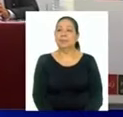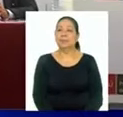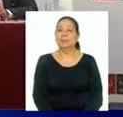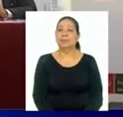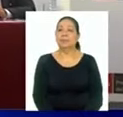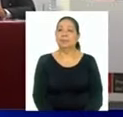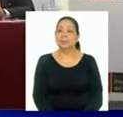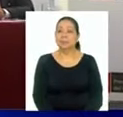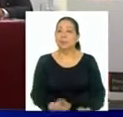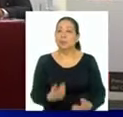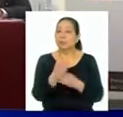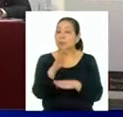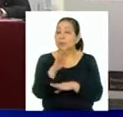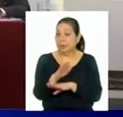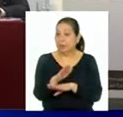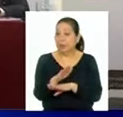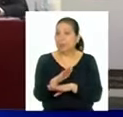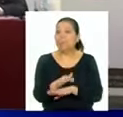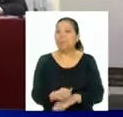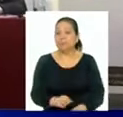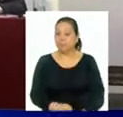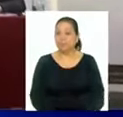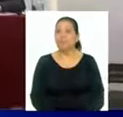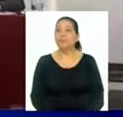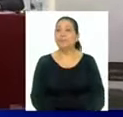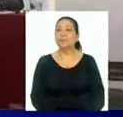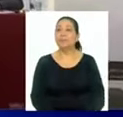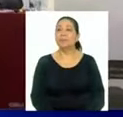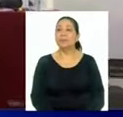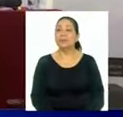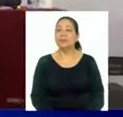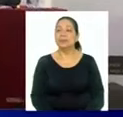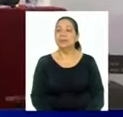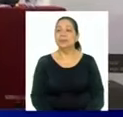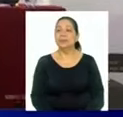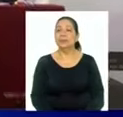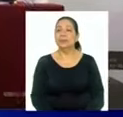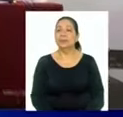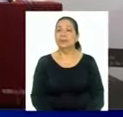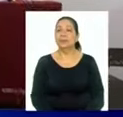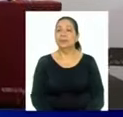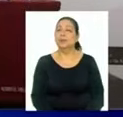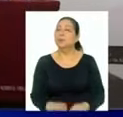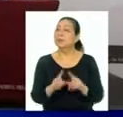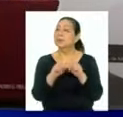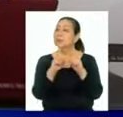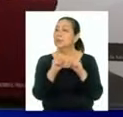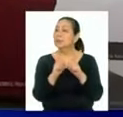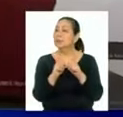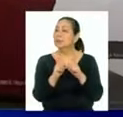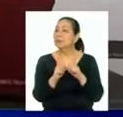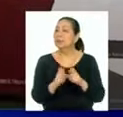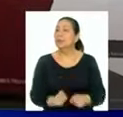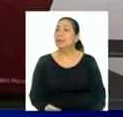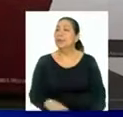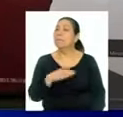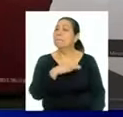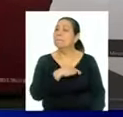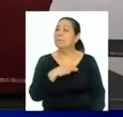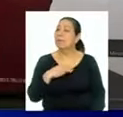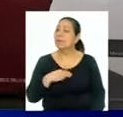Ministro, ¿qué tal? Buenas tardes. ¿Me escucha? Sí. Bajo. Buenas tardes. Dos preguntas concretas y rápidas nomás. Ministro